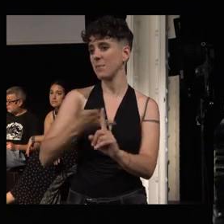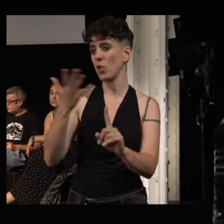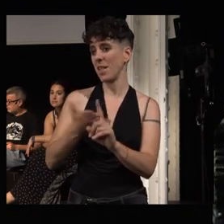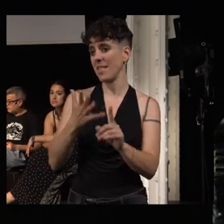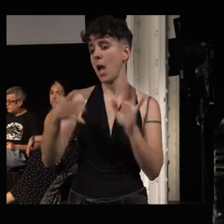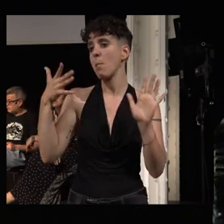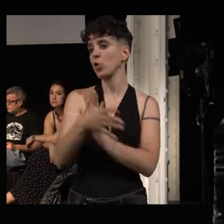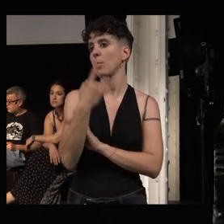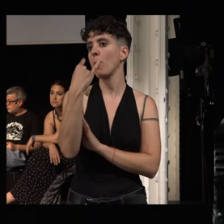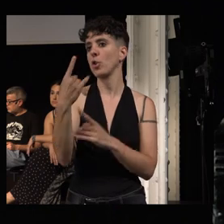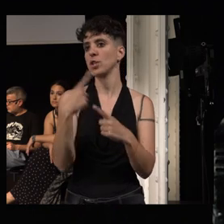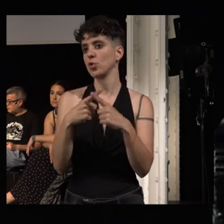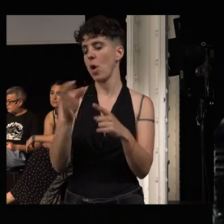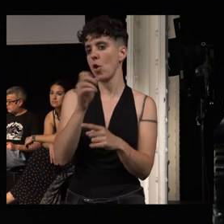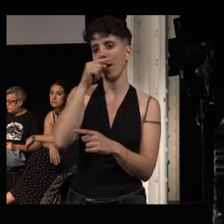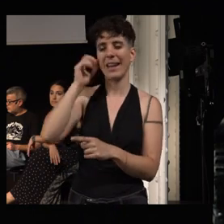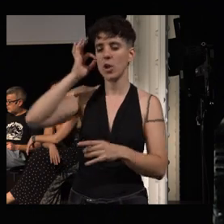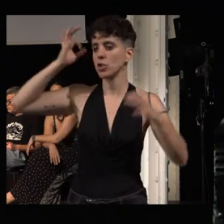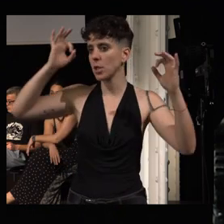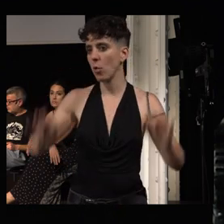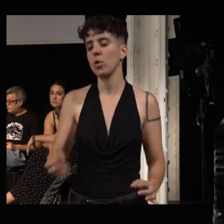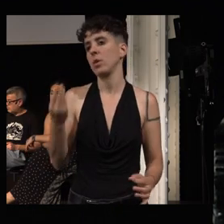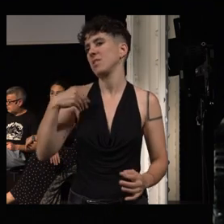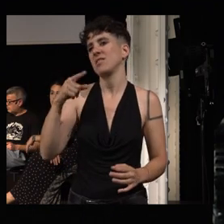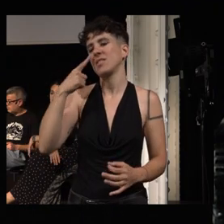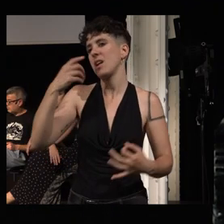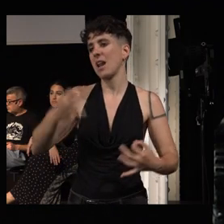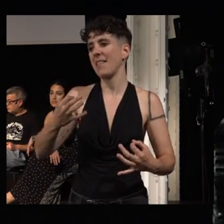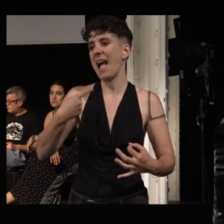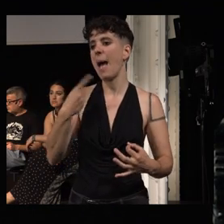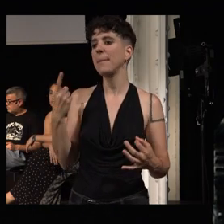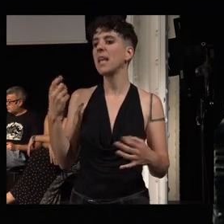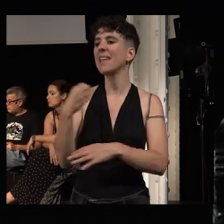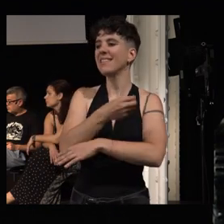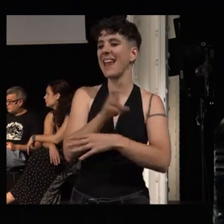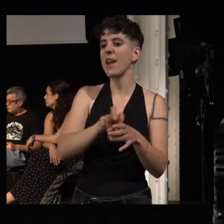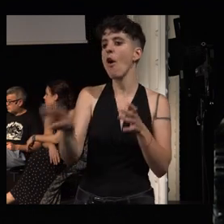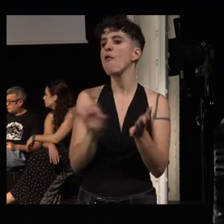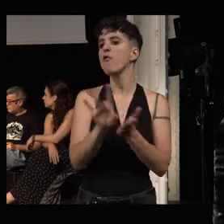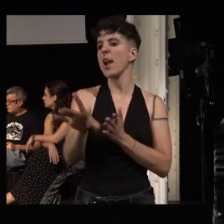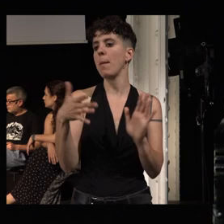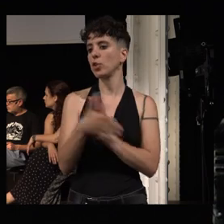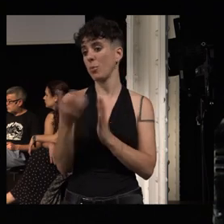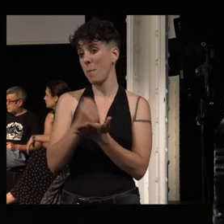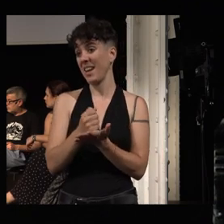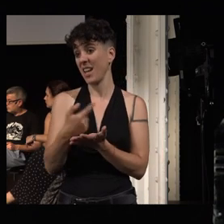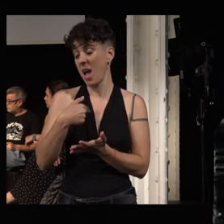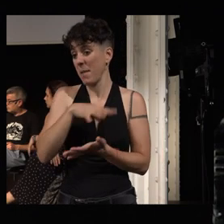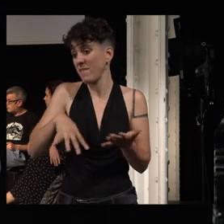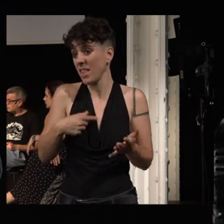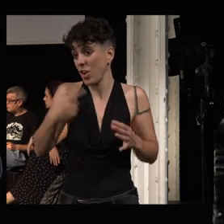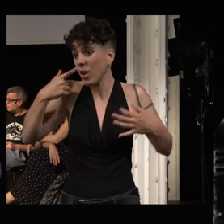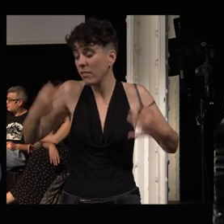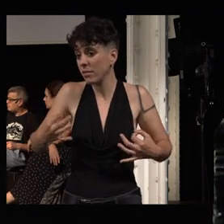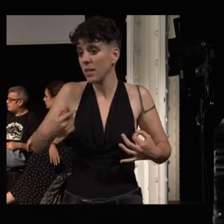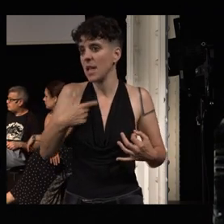o nuestra identidad de género, ¿no? Entonces, esto es una realidad, ¿no? Es decir, a mí me han echado del tranvía de Barcelona por ser marica, ¿no? A ver, o sea,